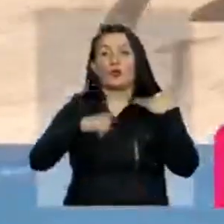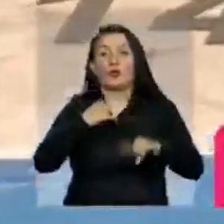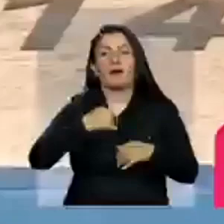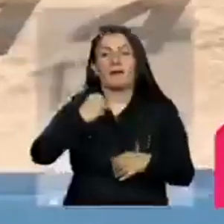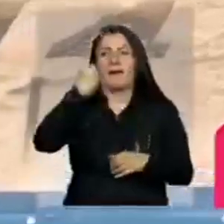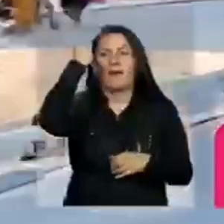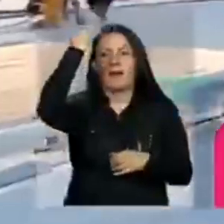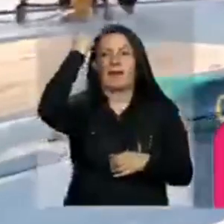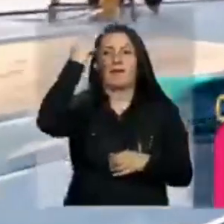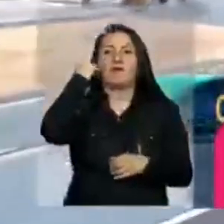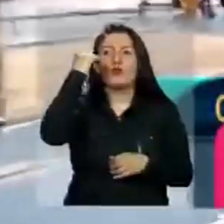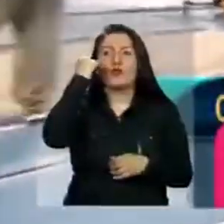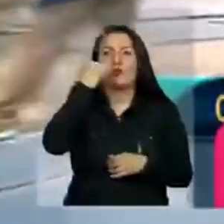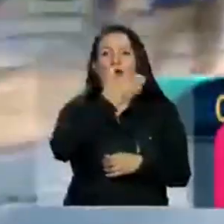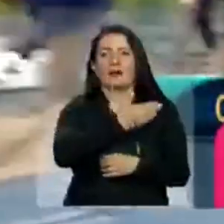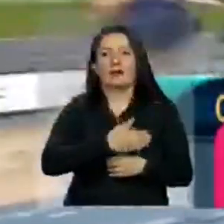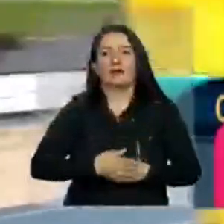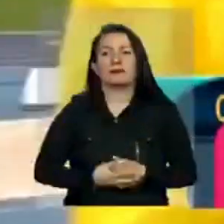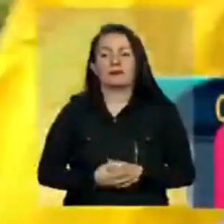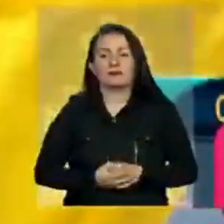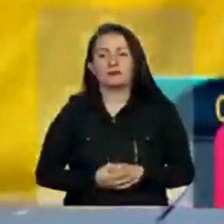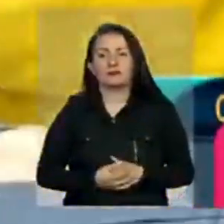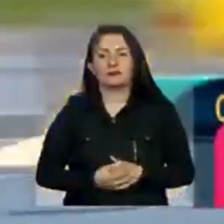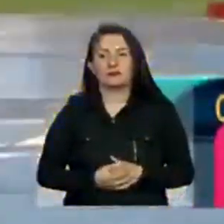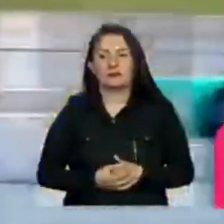han sido alcanzadas por la rama femenina.